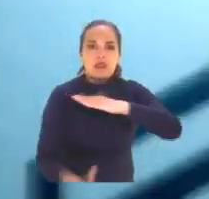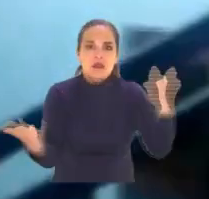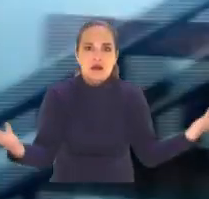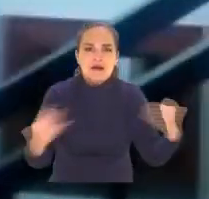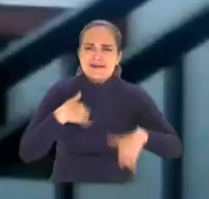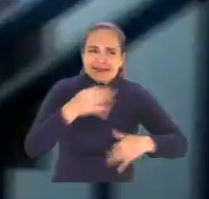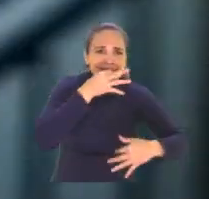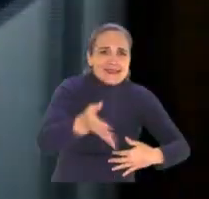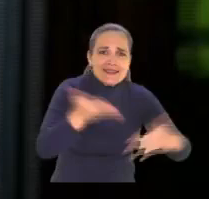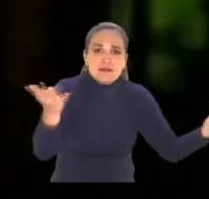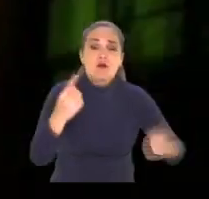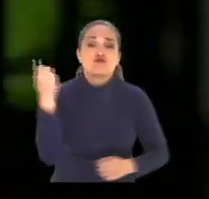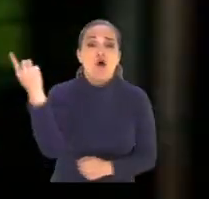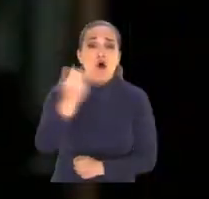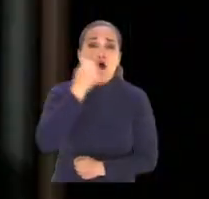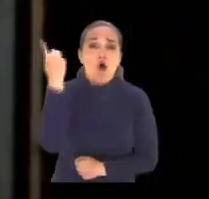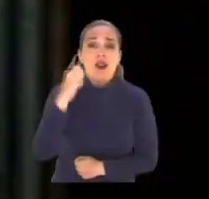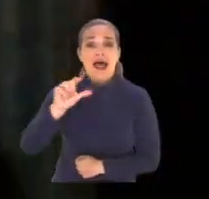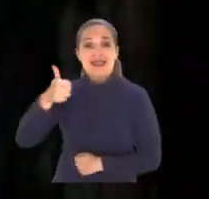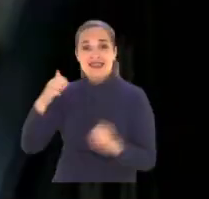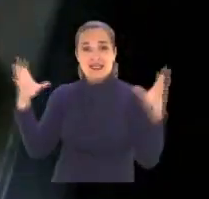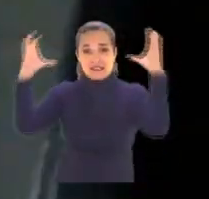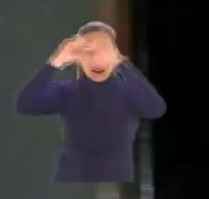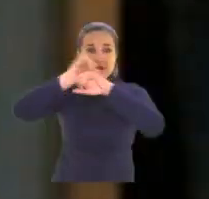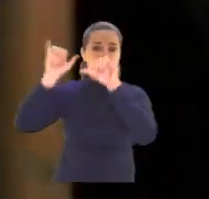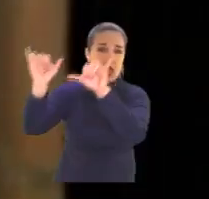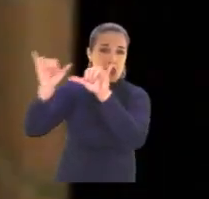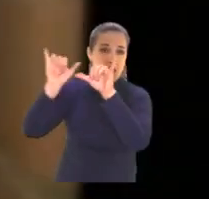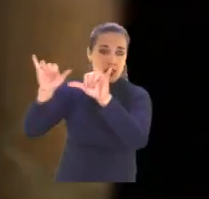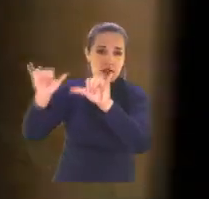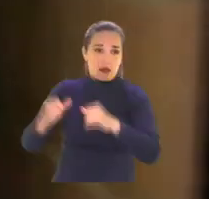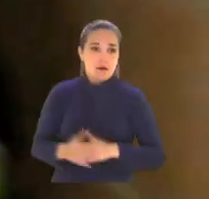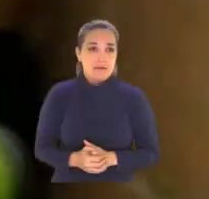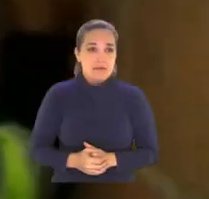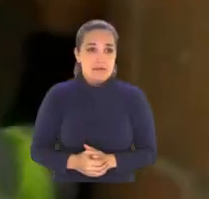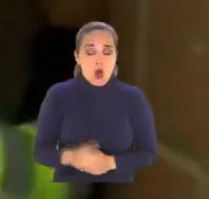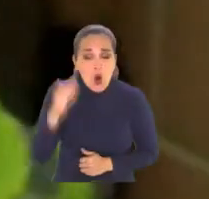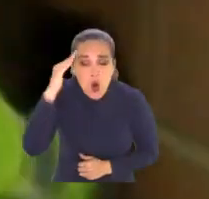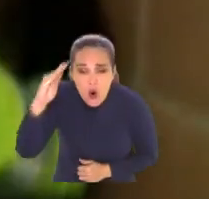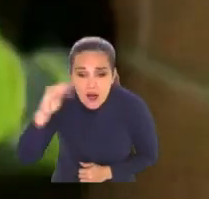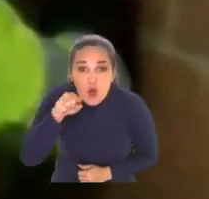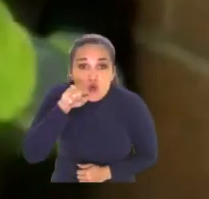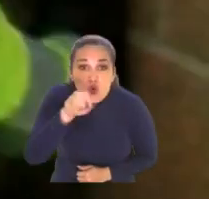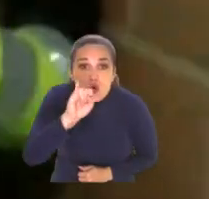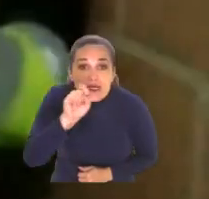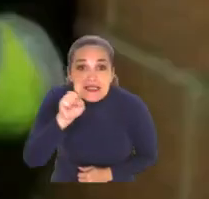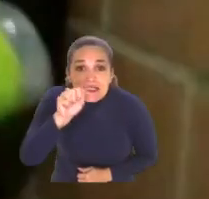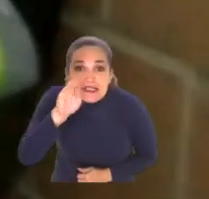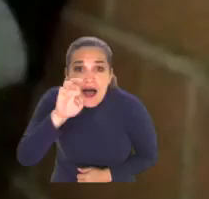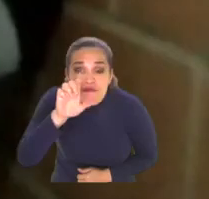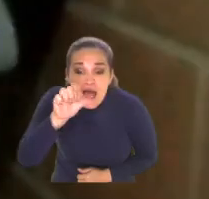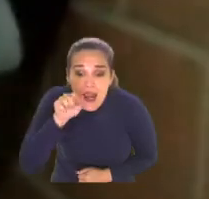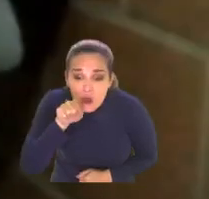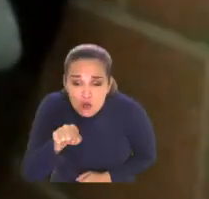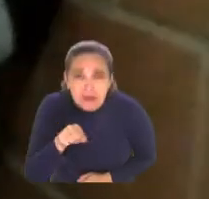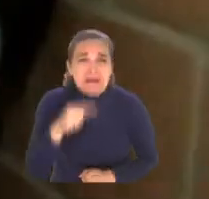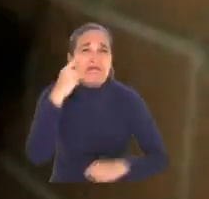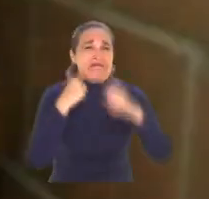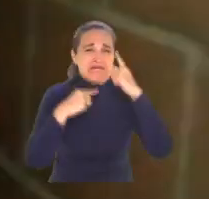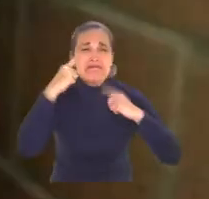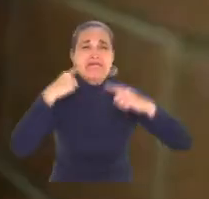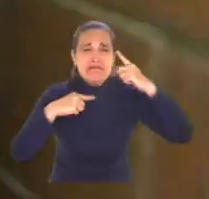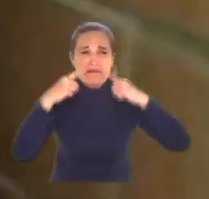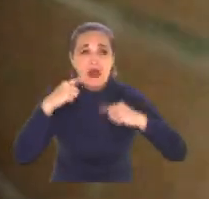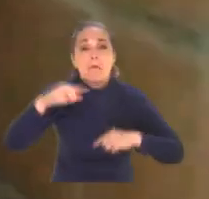mismo reporte, la niña estaba sola desde las 10 de la noche. Isabela. De inmediato llegaron uniformados de la Policía de Infancia